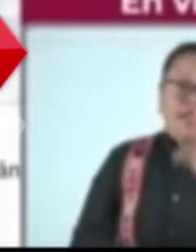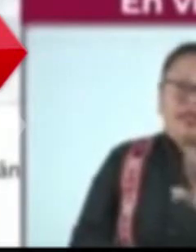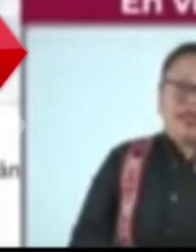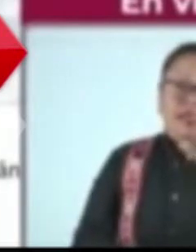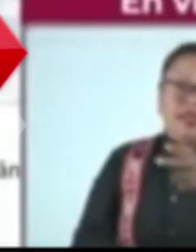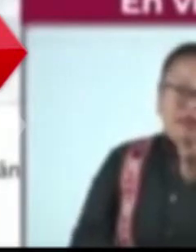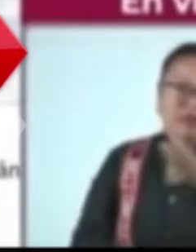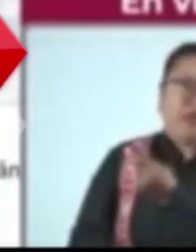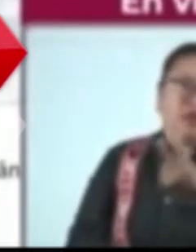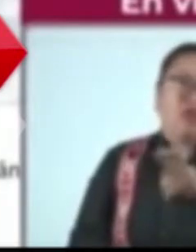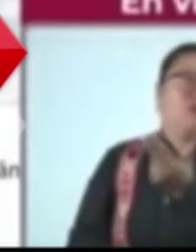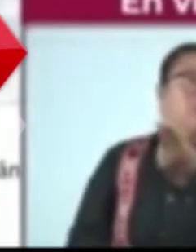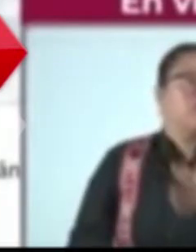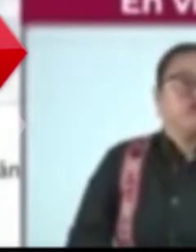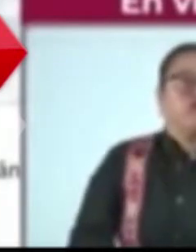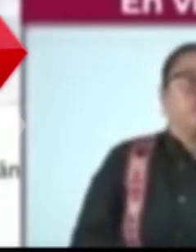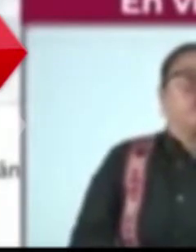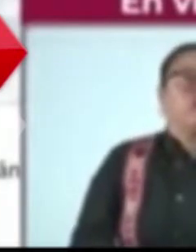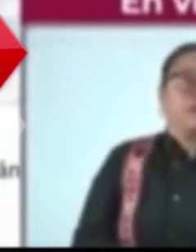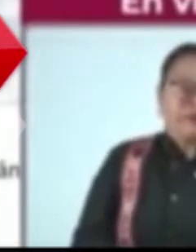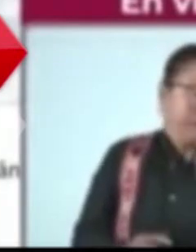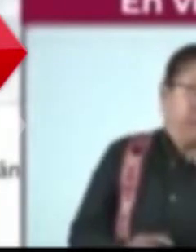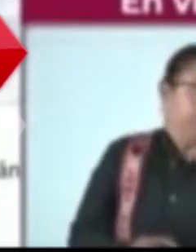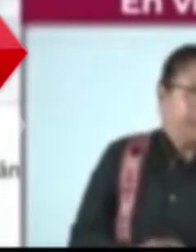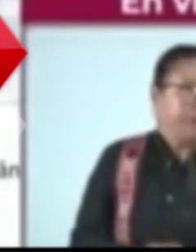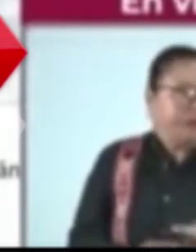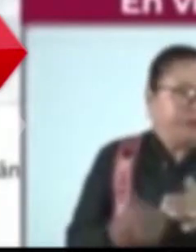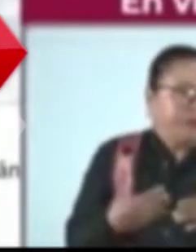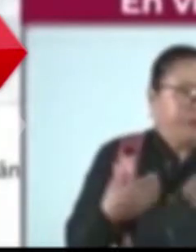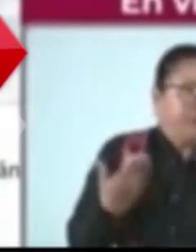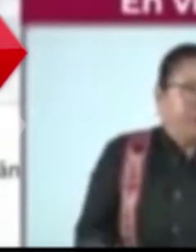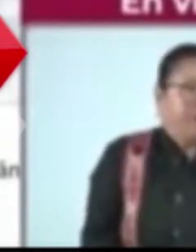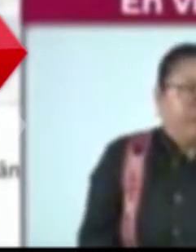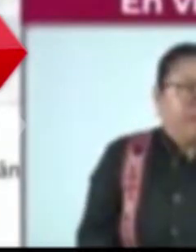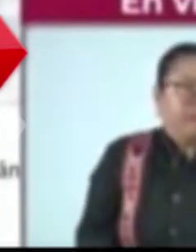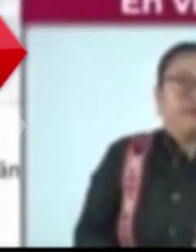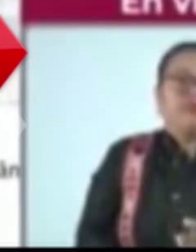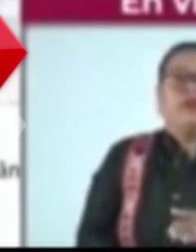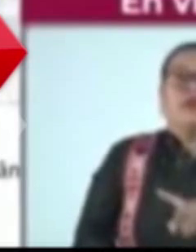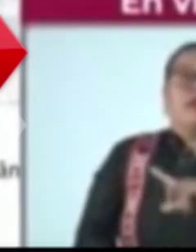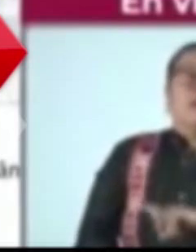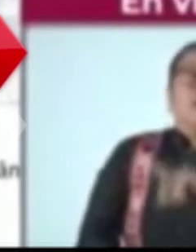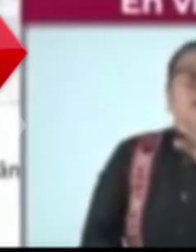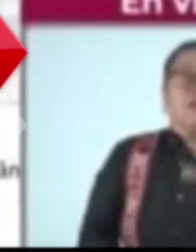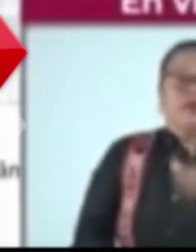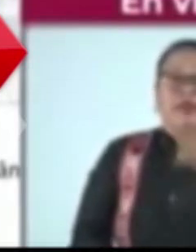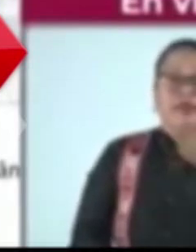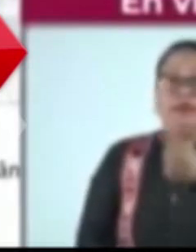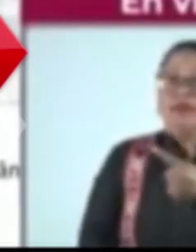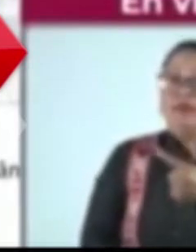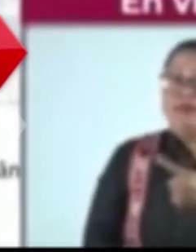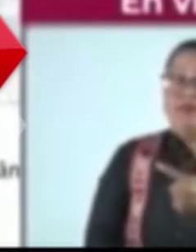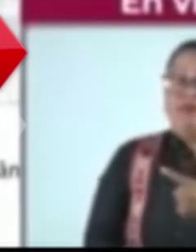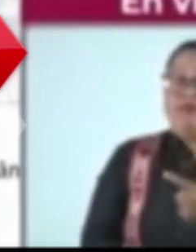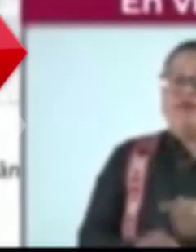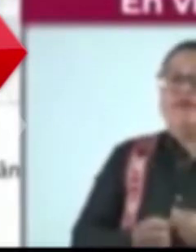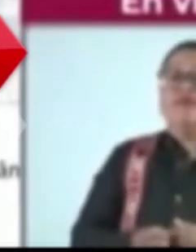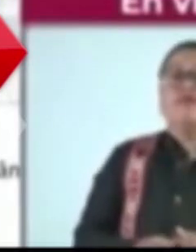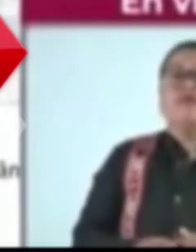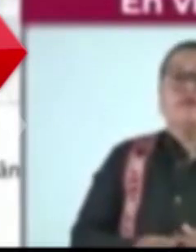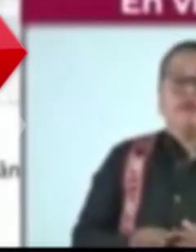que desde luego hay una clara contradicción en las declaraciones. Entonces está detenido por el presunto delito